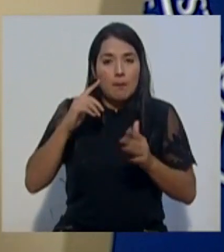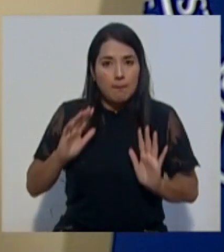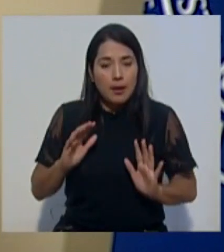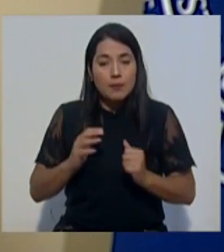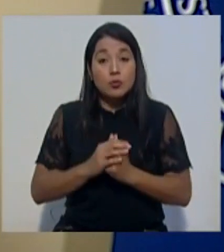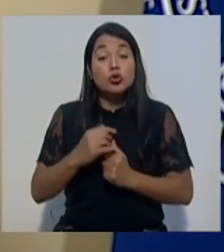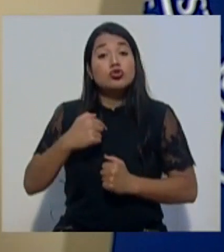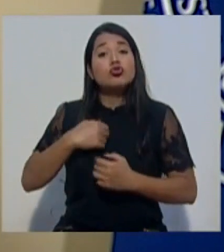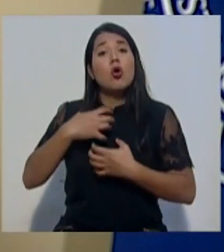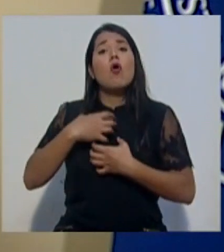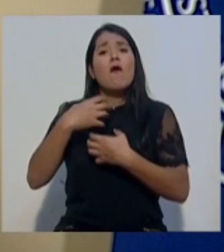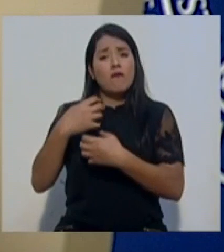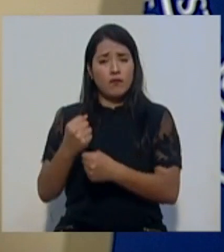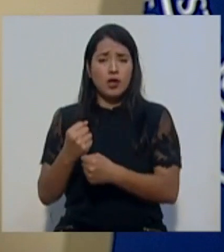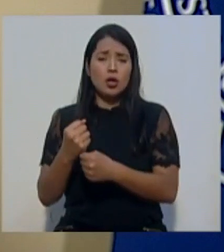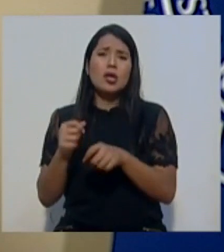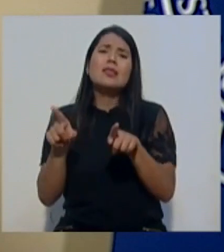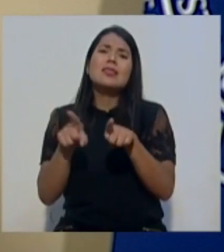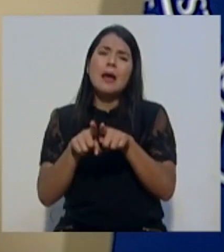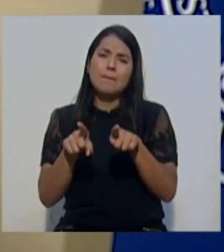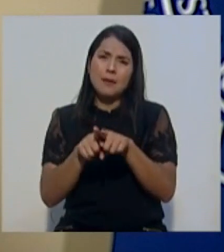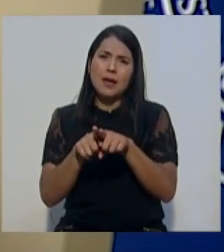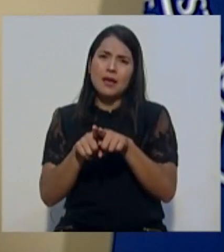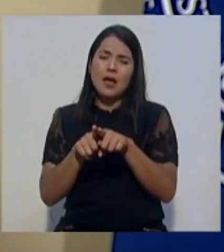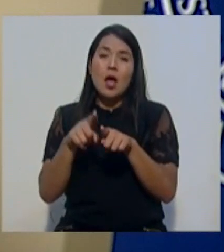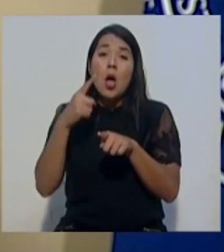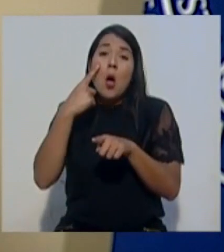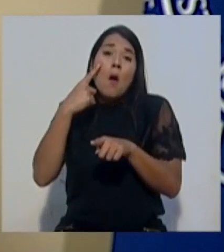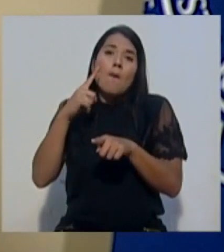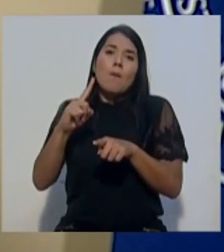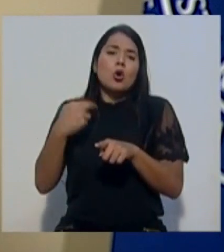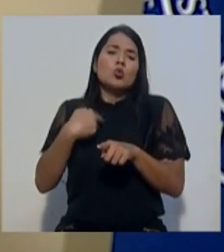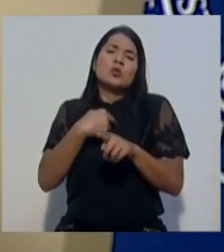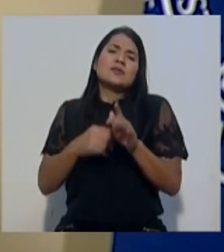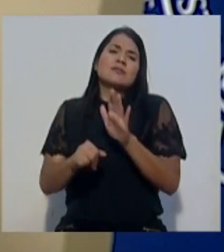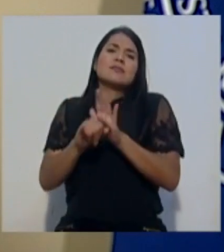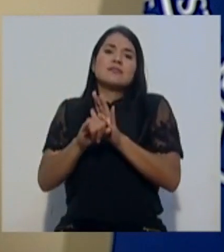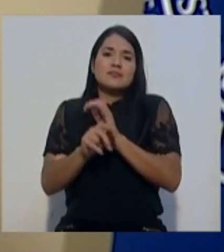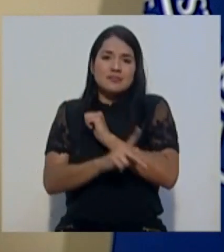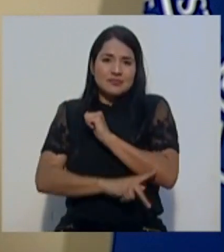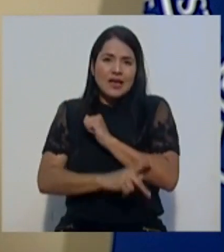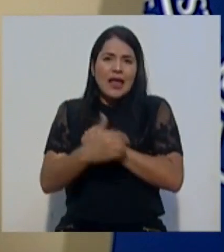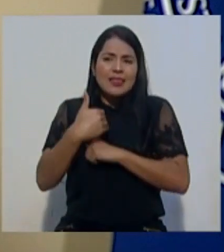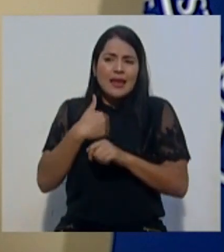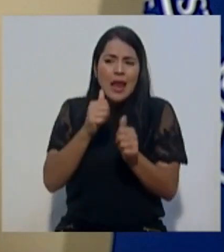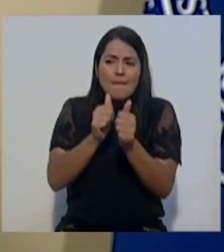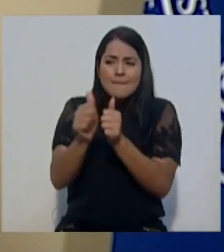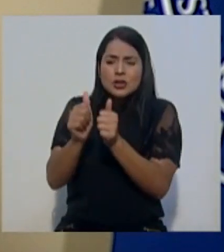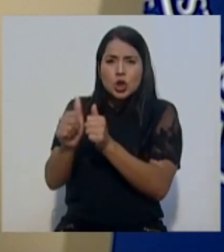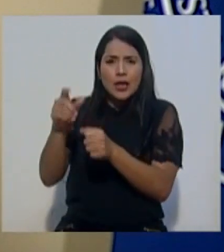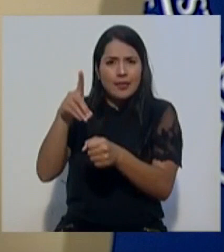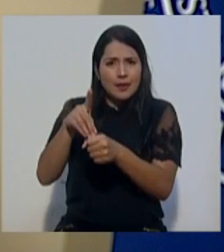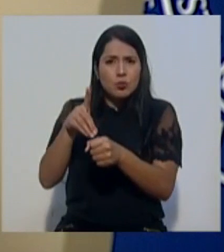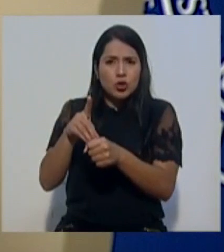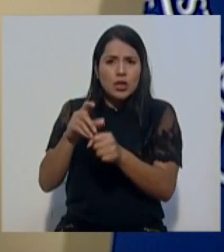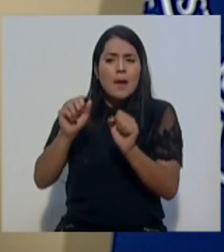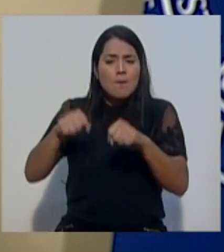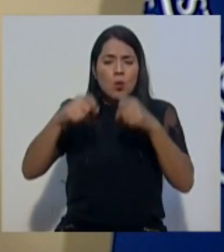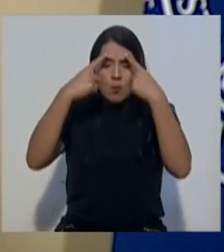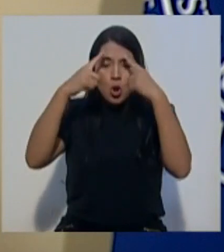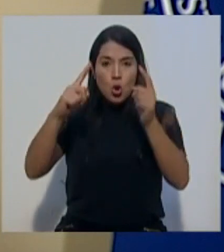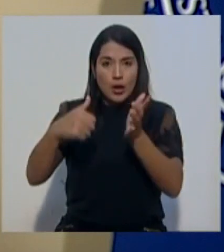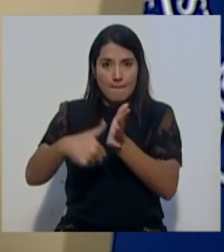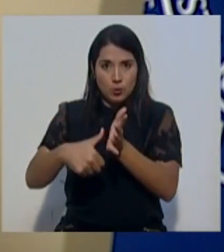y yo confío también por el nivel patriótico que siempre ha mostrado la gran mayoría de la Asamblea de que eso se logrará